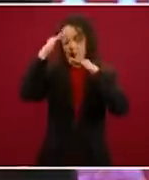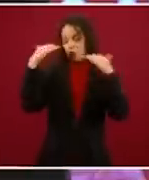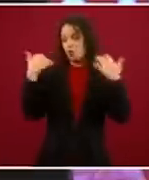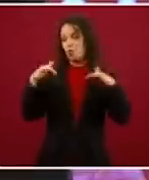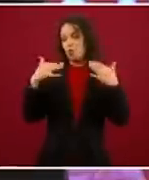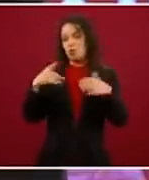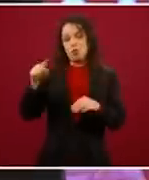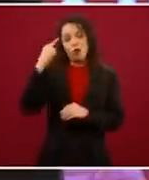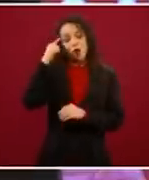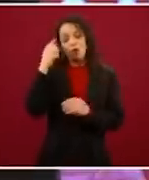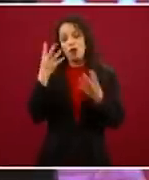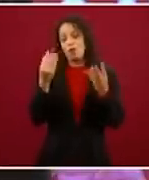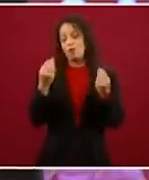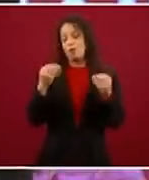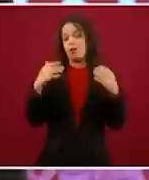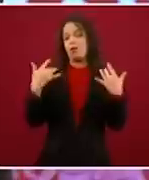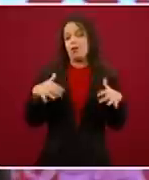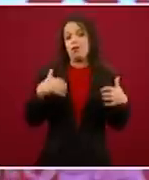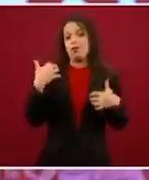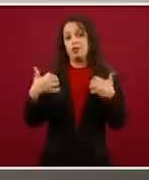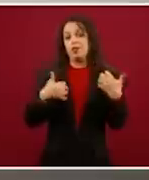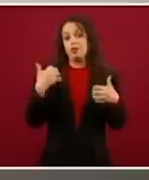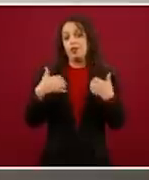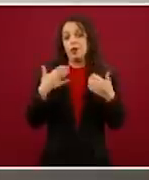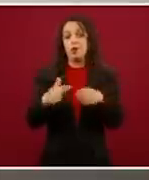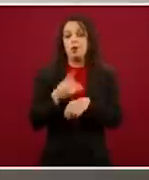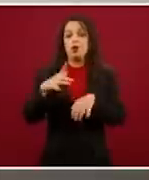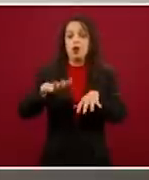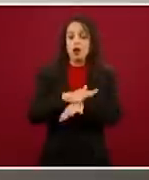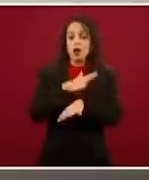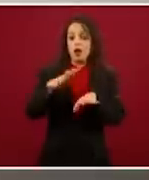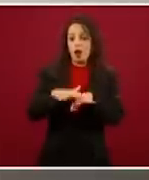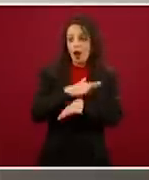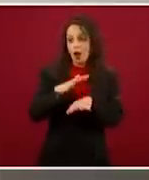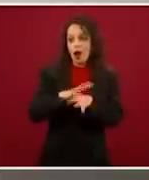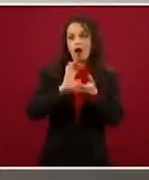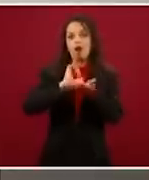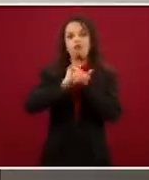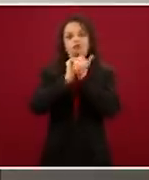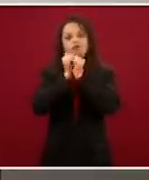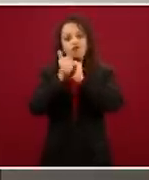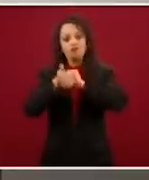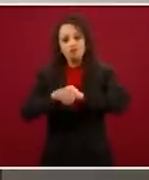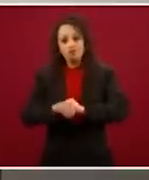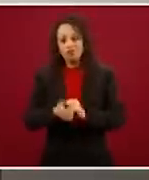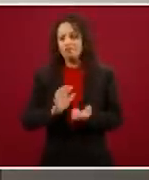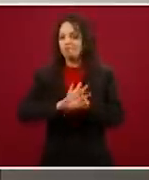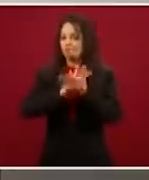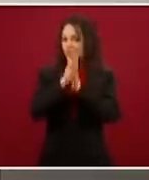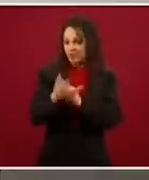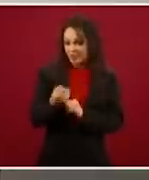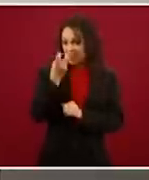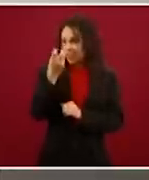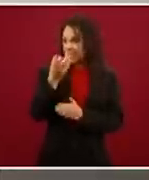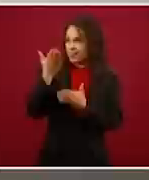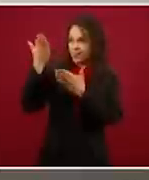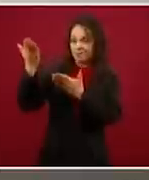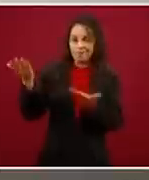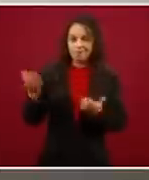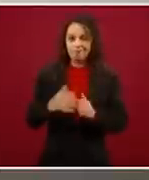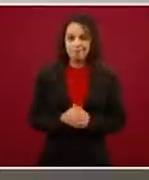muy molesto por los cambios, por la transformación, por esto no